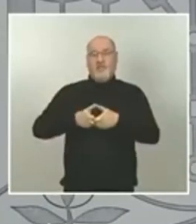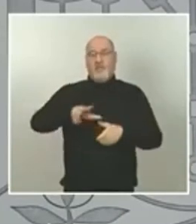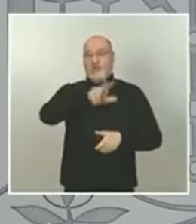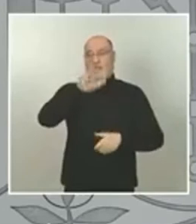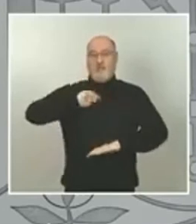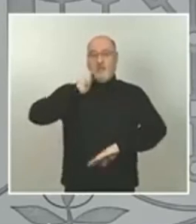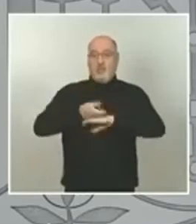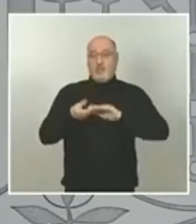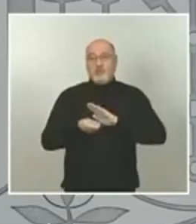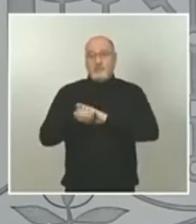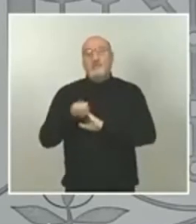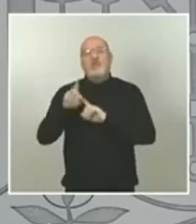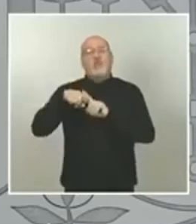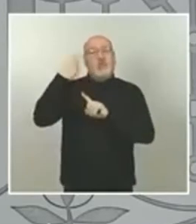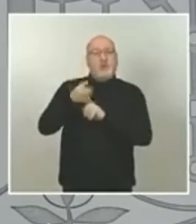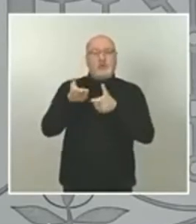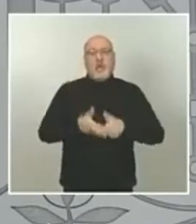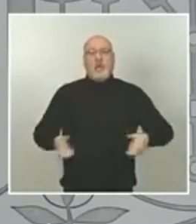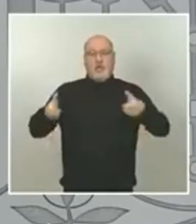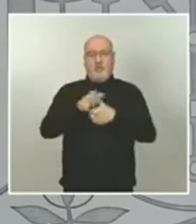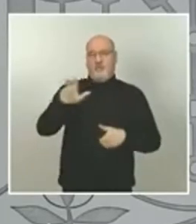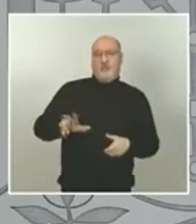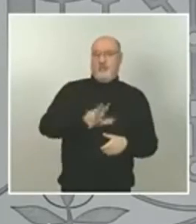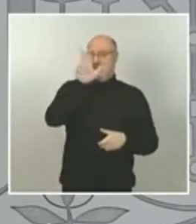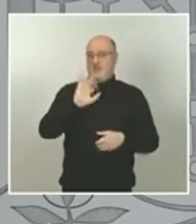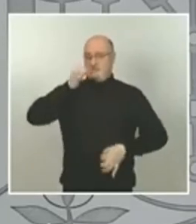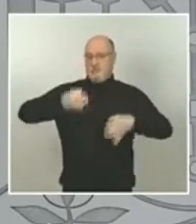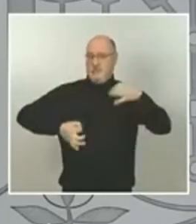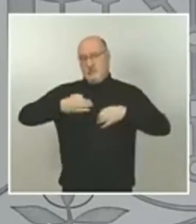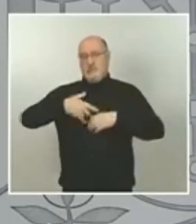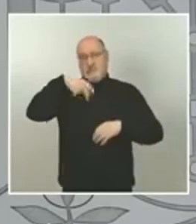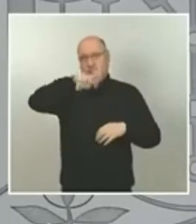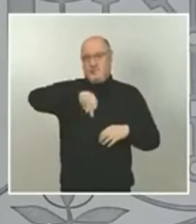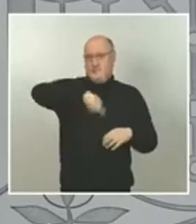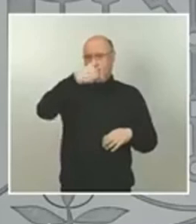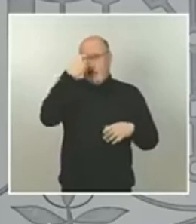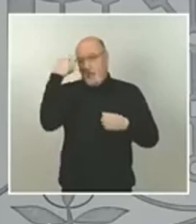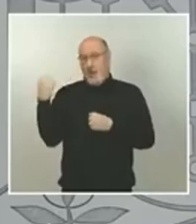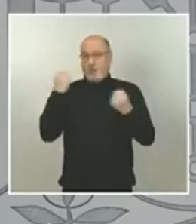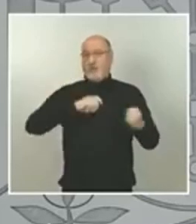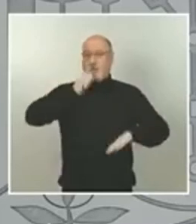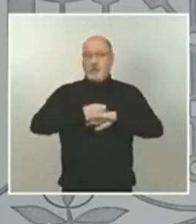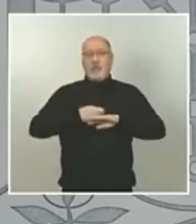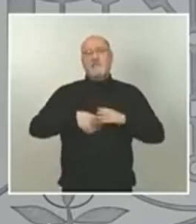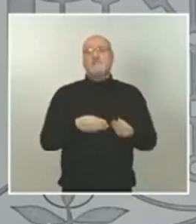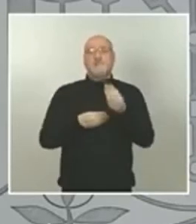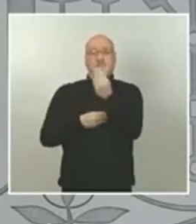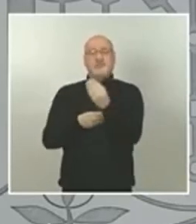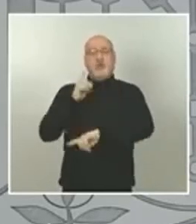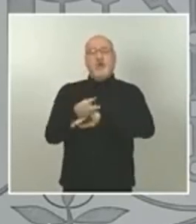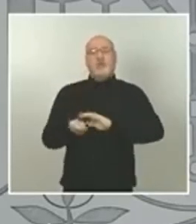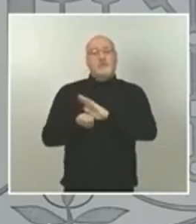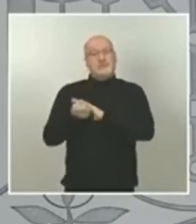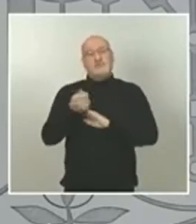fue ratificada por la Audiencia Nacional y estamos a la espera de que la autoridad judicial se pronuncie respecto a esta nueva orden, que en el caso de